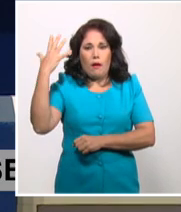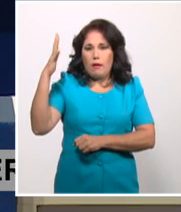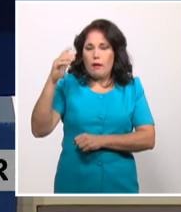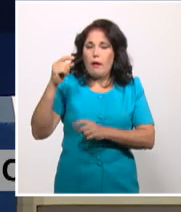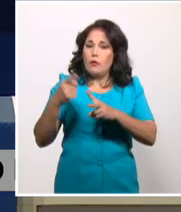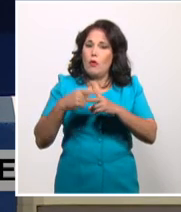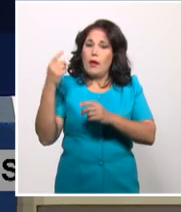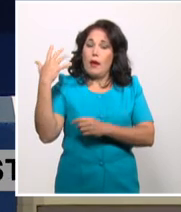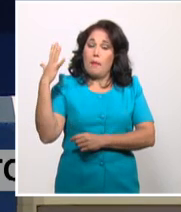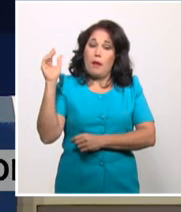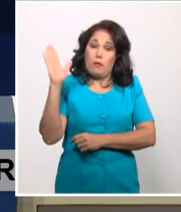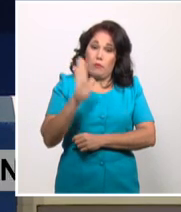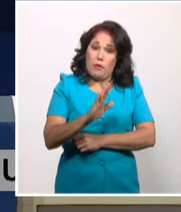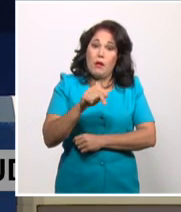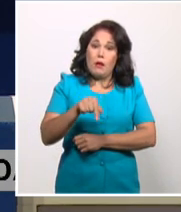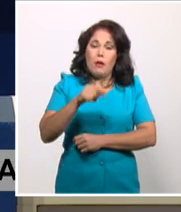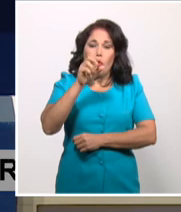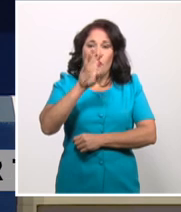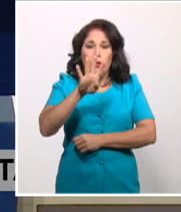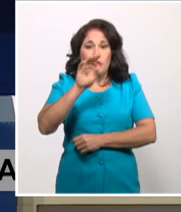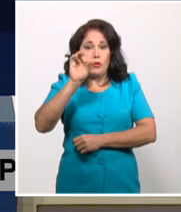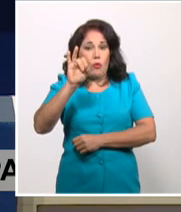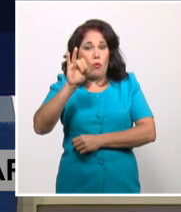emigrados, 12.485,